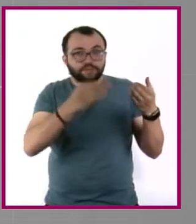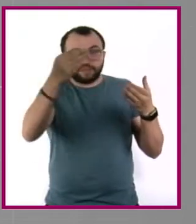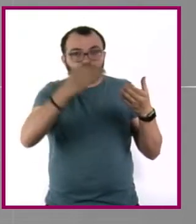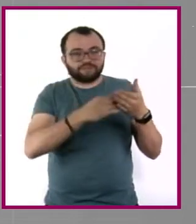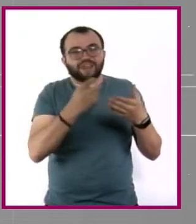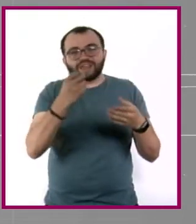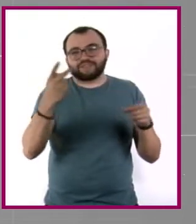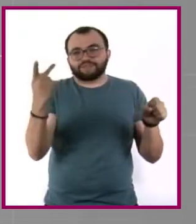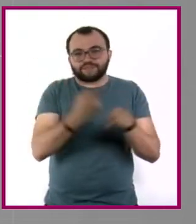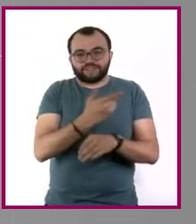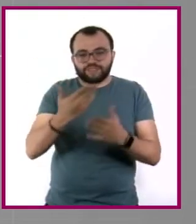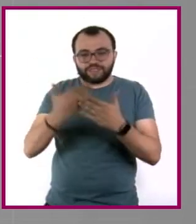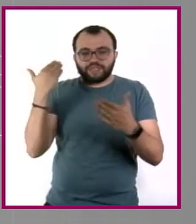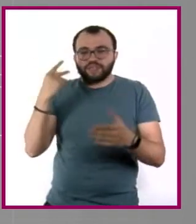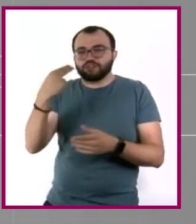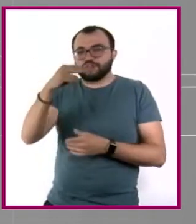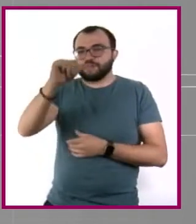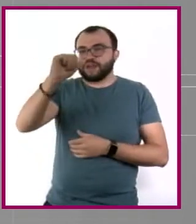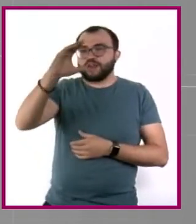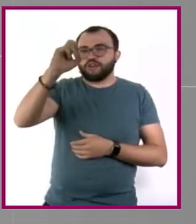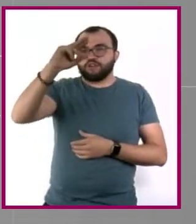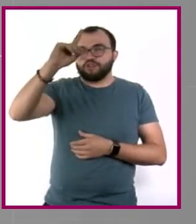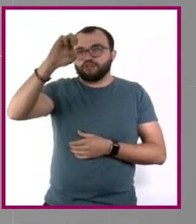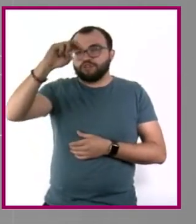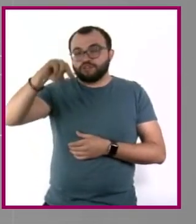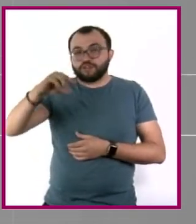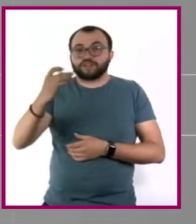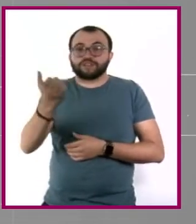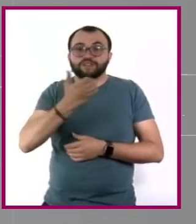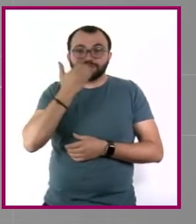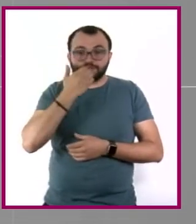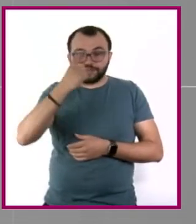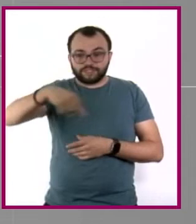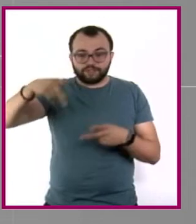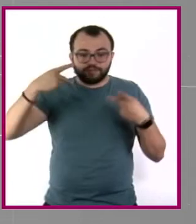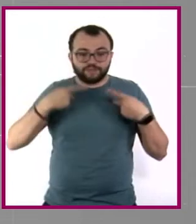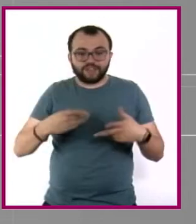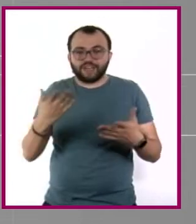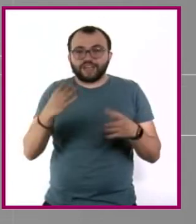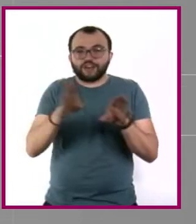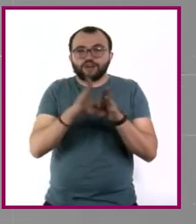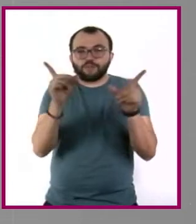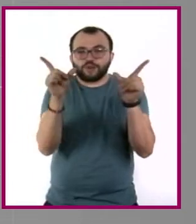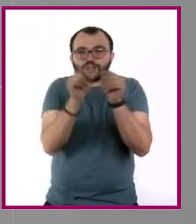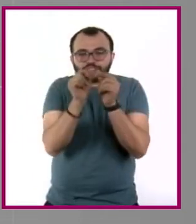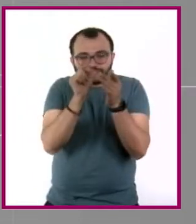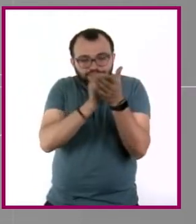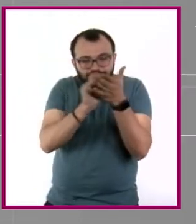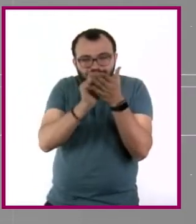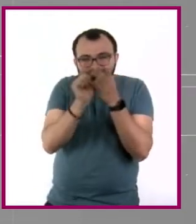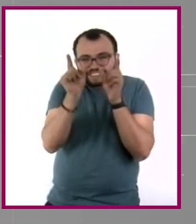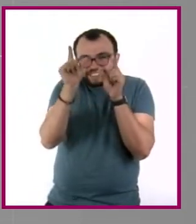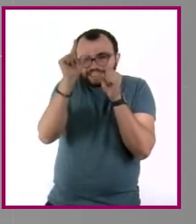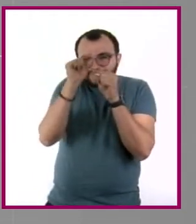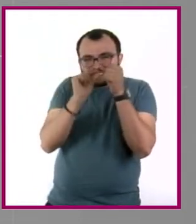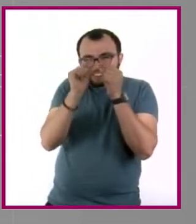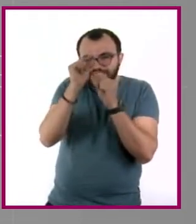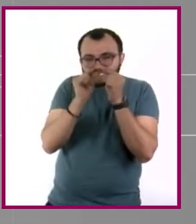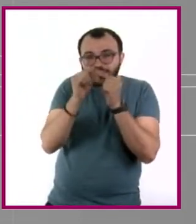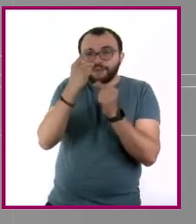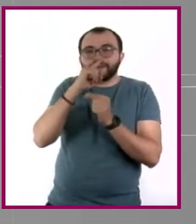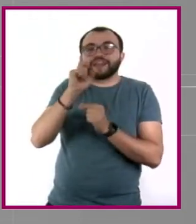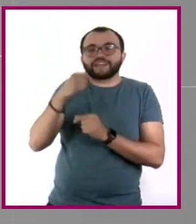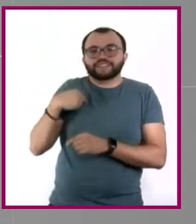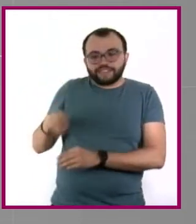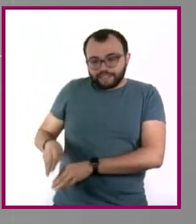del pasado que se llamaba acordeón. Los estudiantes hacían un resumen con letra chiquita y lo doblaban en varias partes para sacarlo a escondidas